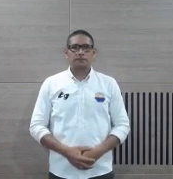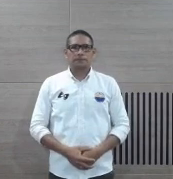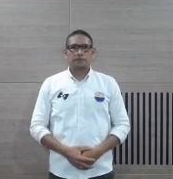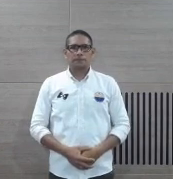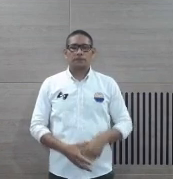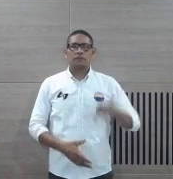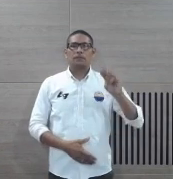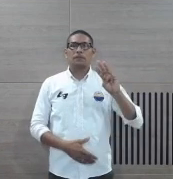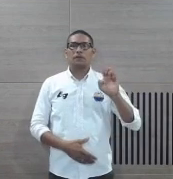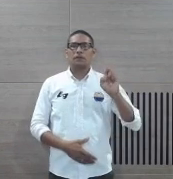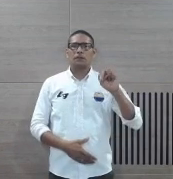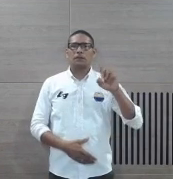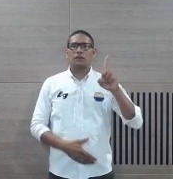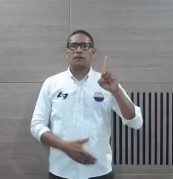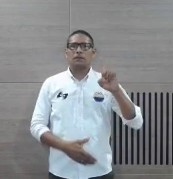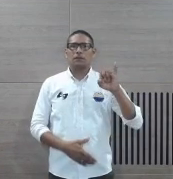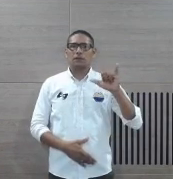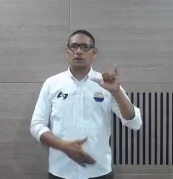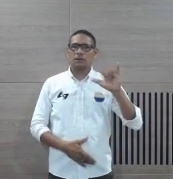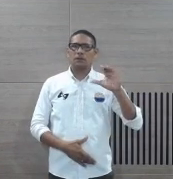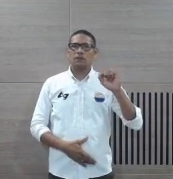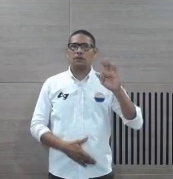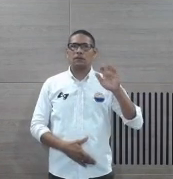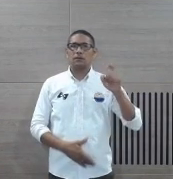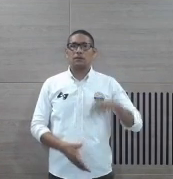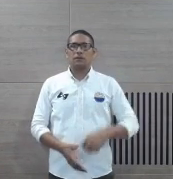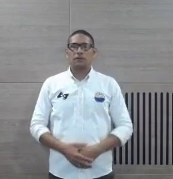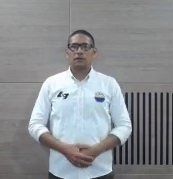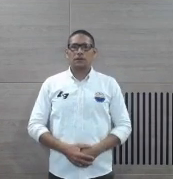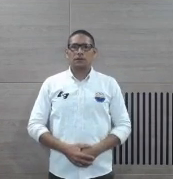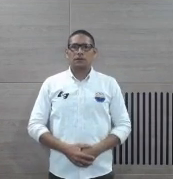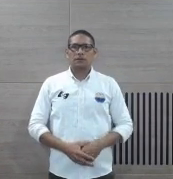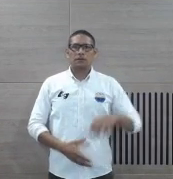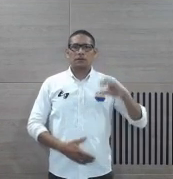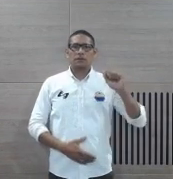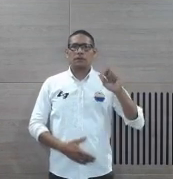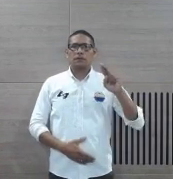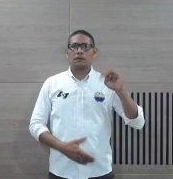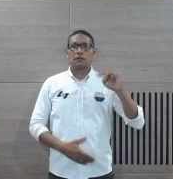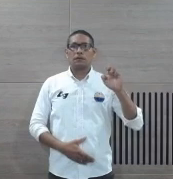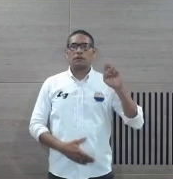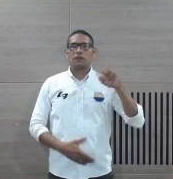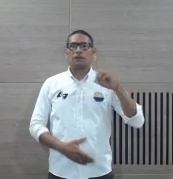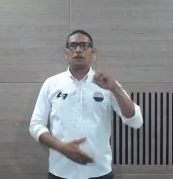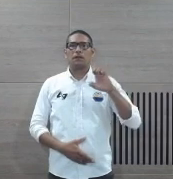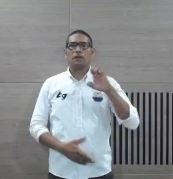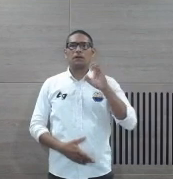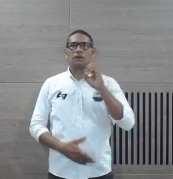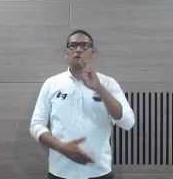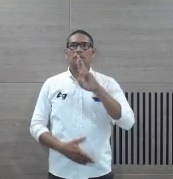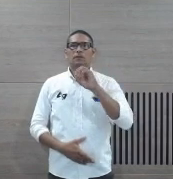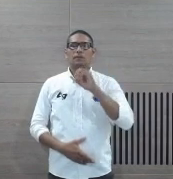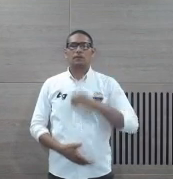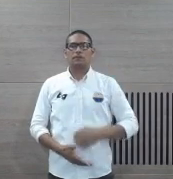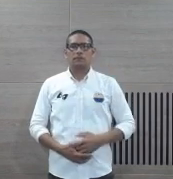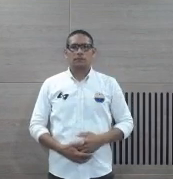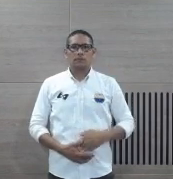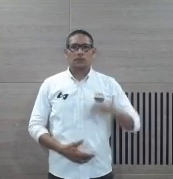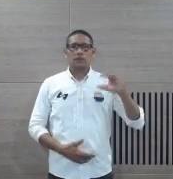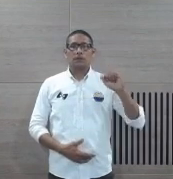Torres. Carmen Inés de Oro Polo. Carolais Paola Fornaris